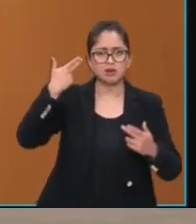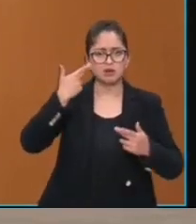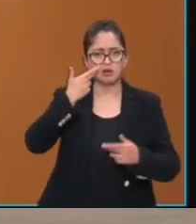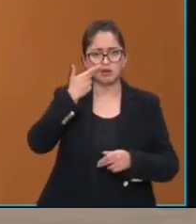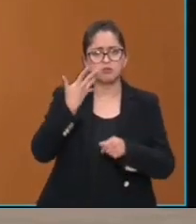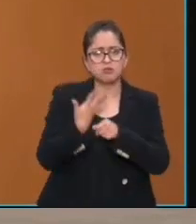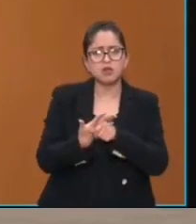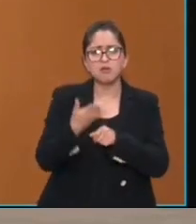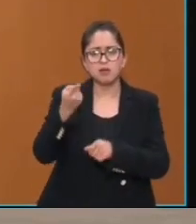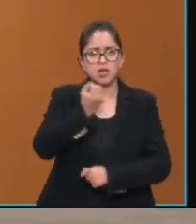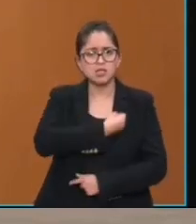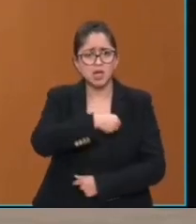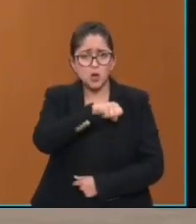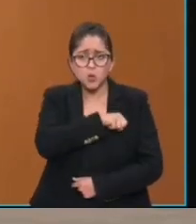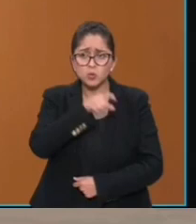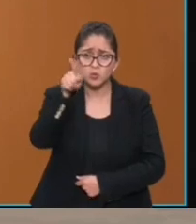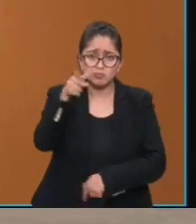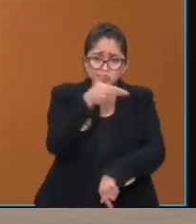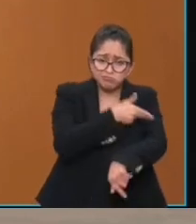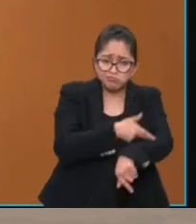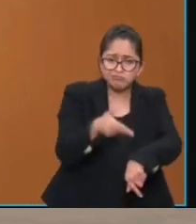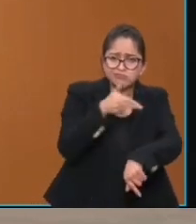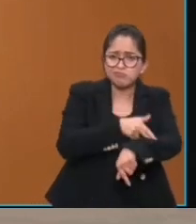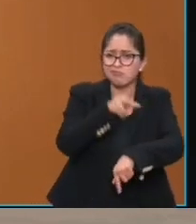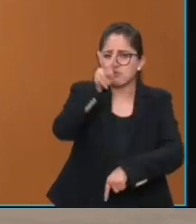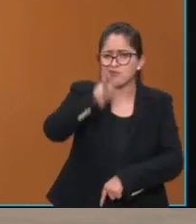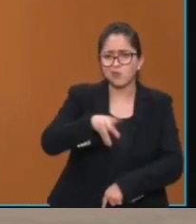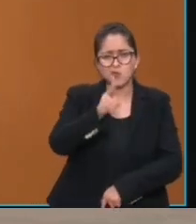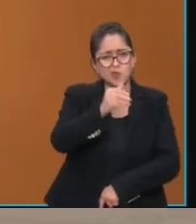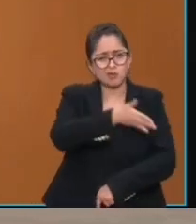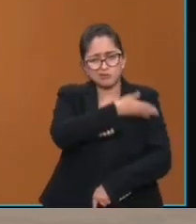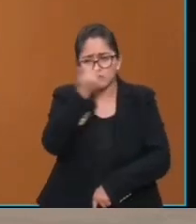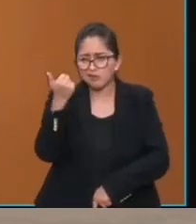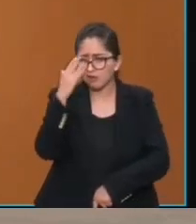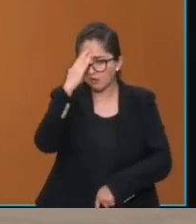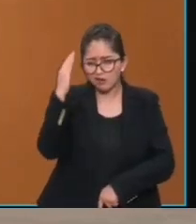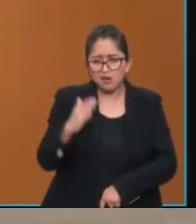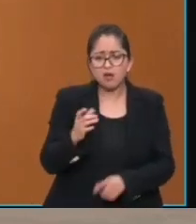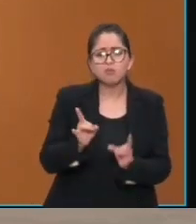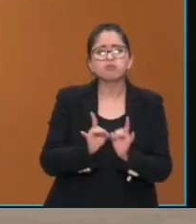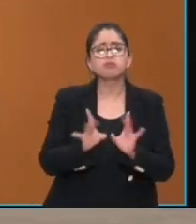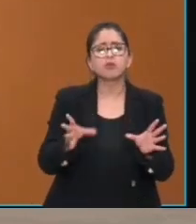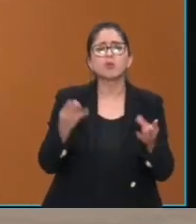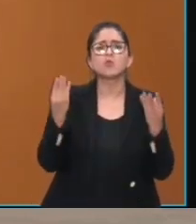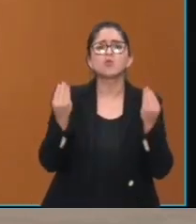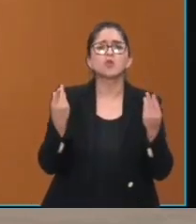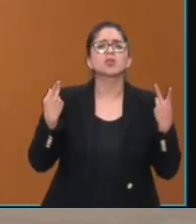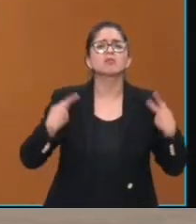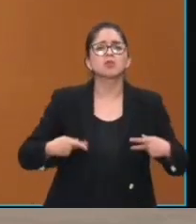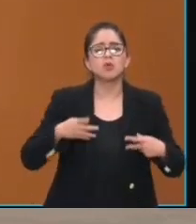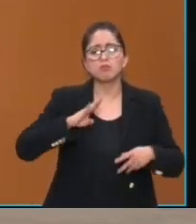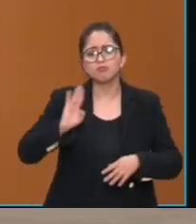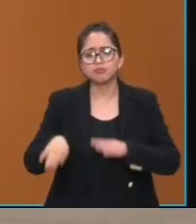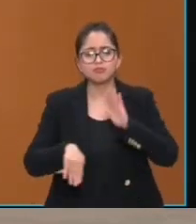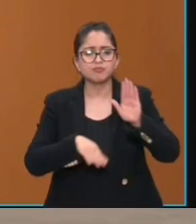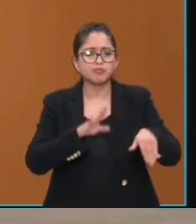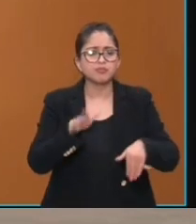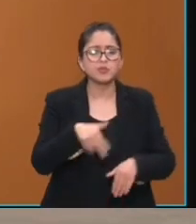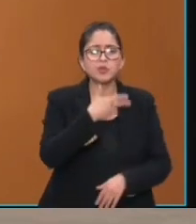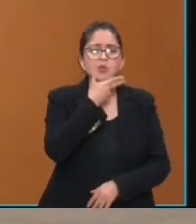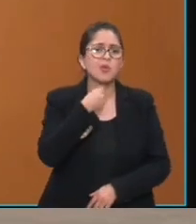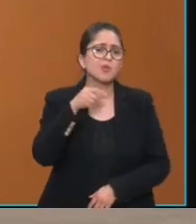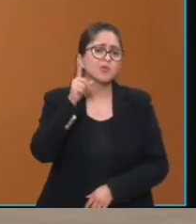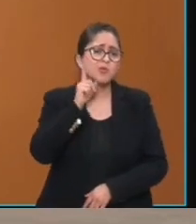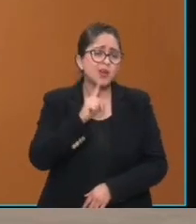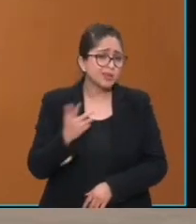en su gestión negligente y criminal ocasionó la muerte de millones de mexicanas y mexicanos.